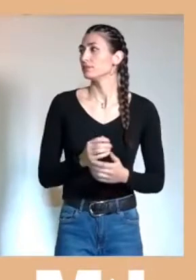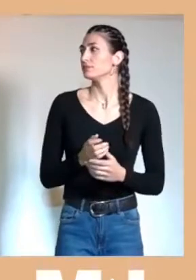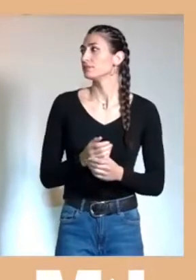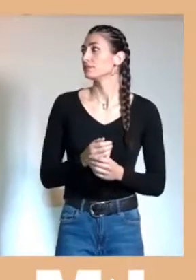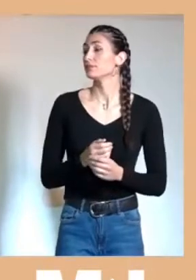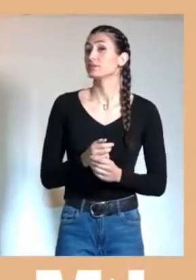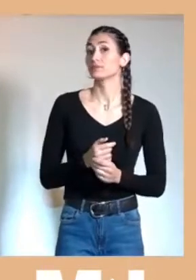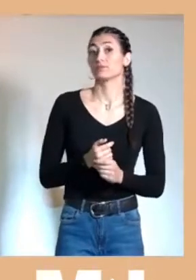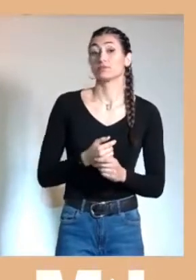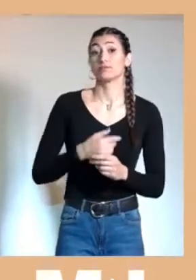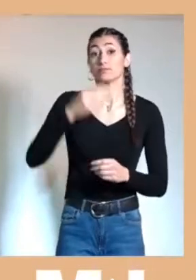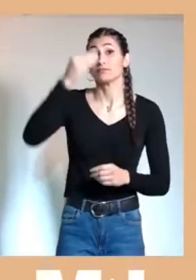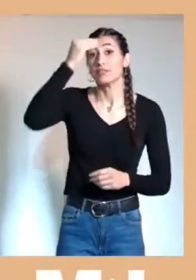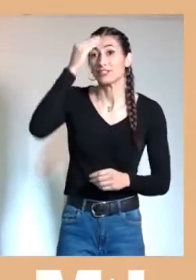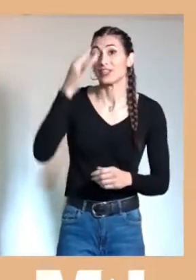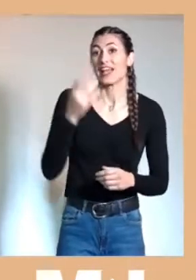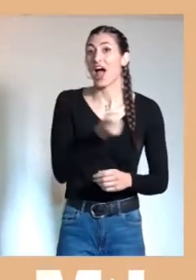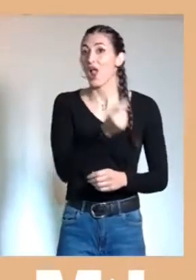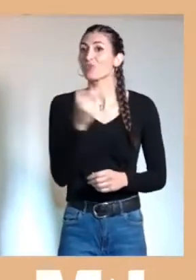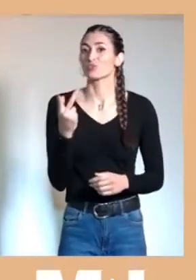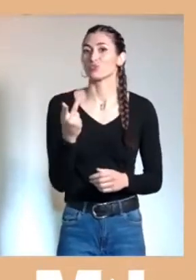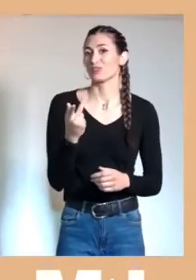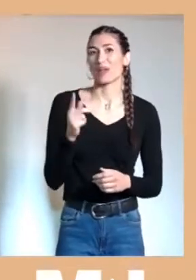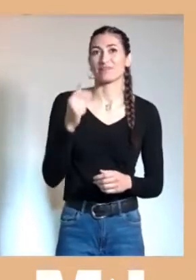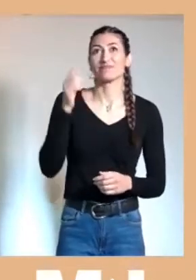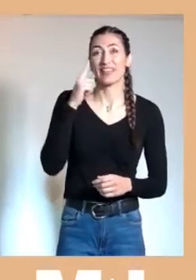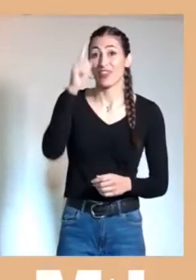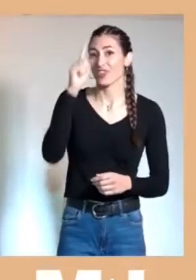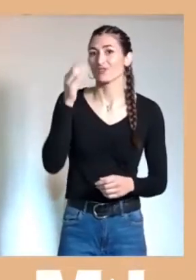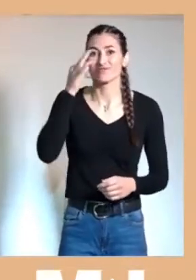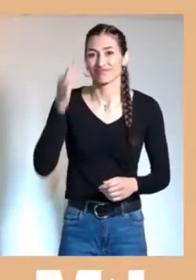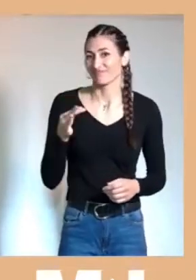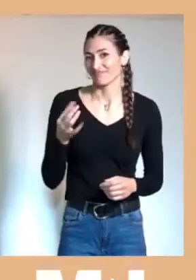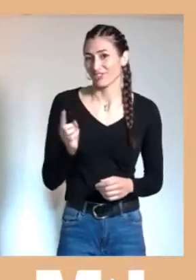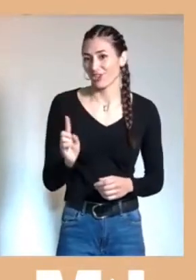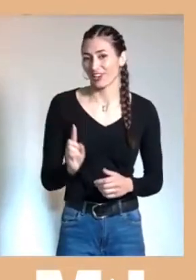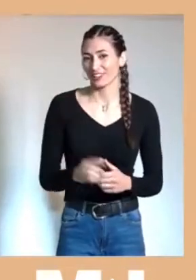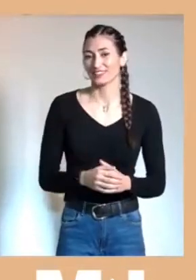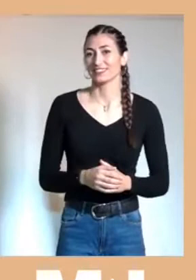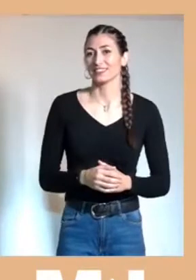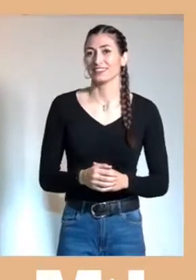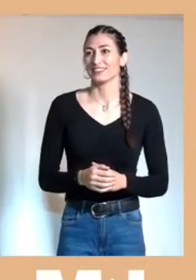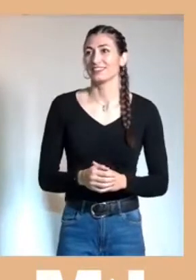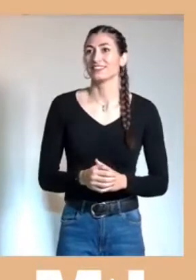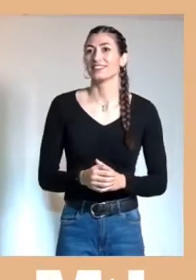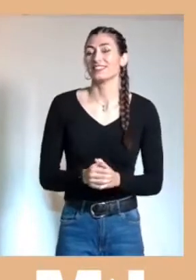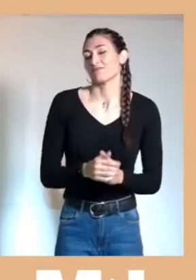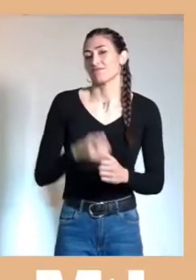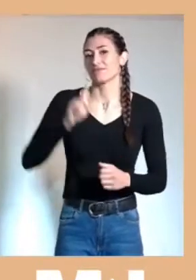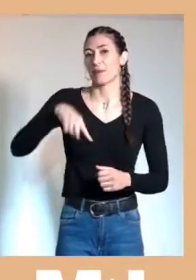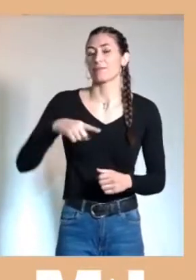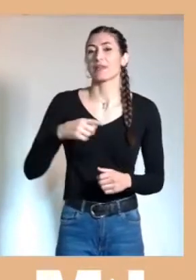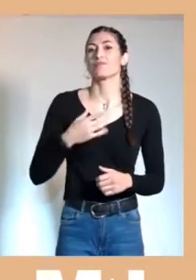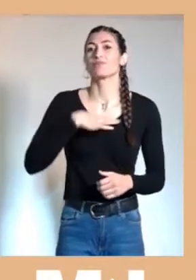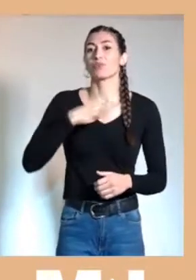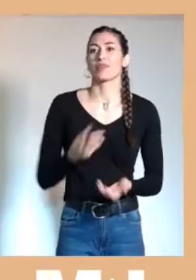Me imagino que habrá más de un ateo o más de una atea aquí. También me gustaría que con toda libertad el que quiera se pueda